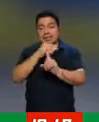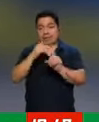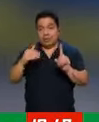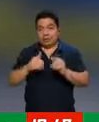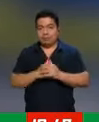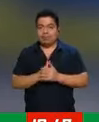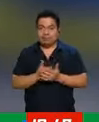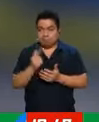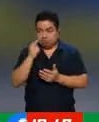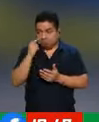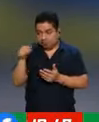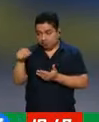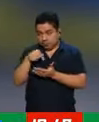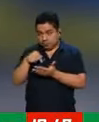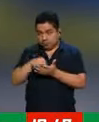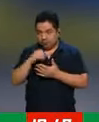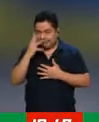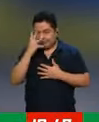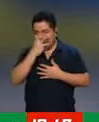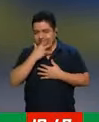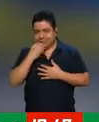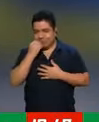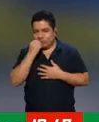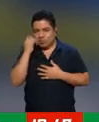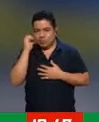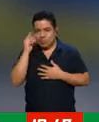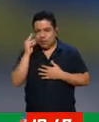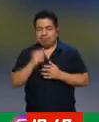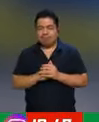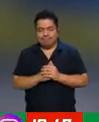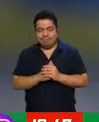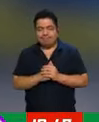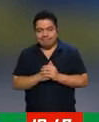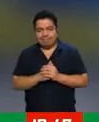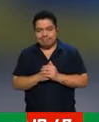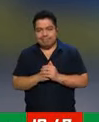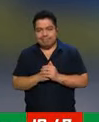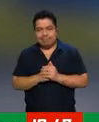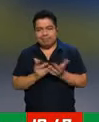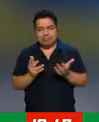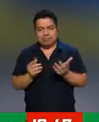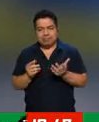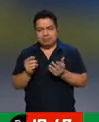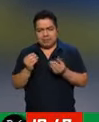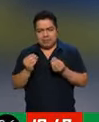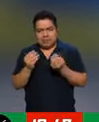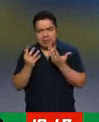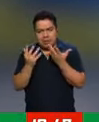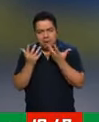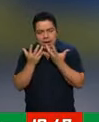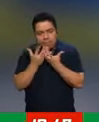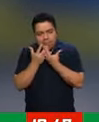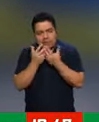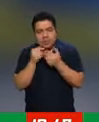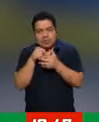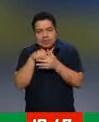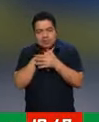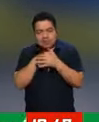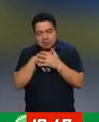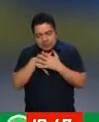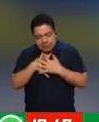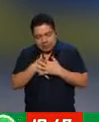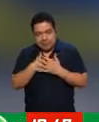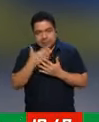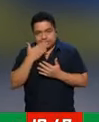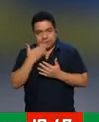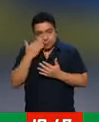Que además está muy bonito el lugar, sí. Este ciclopetín. Oigan, y es muy íntimo, ¿no? Es íntimo. Eso es padre,